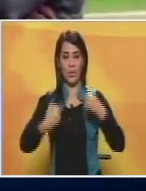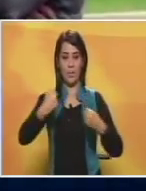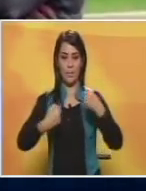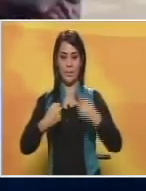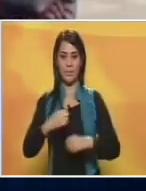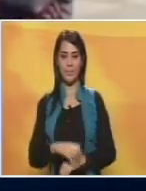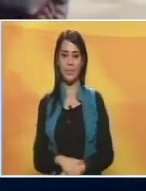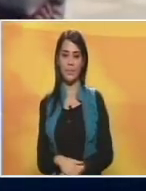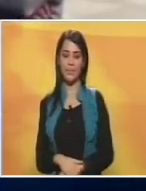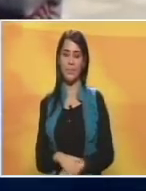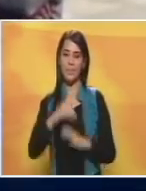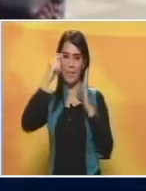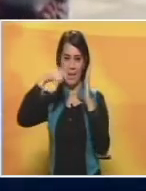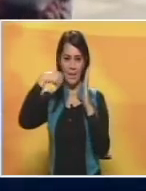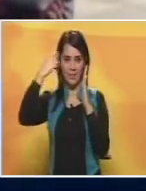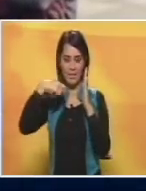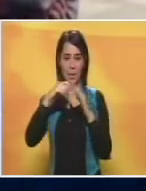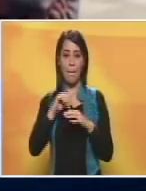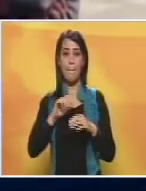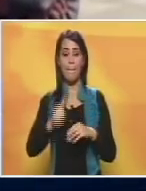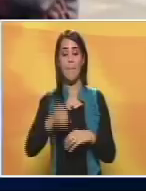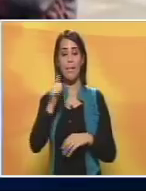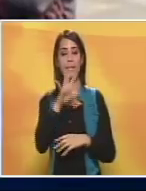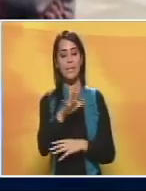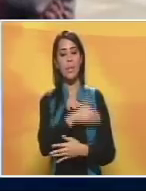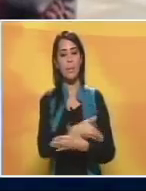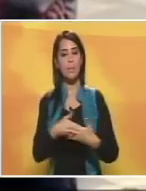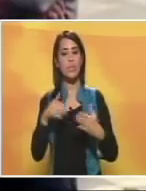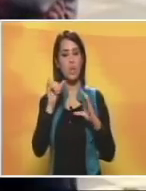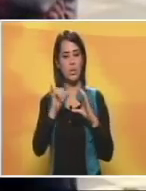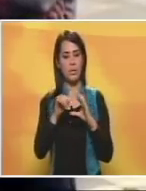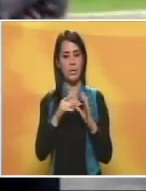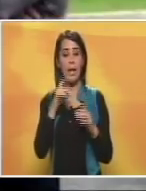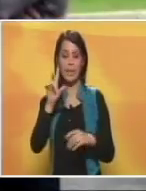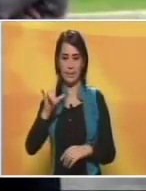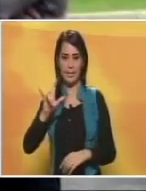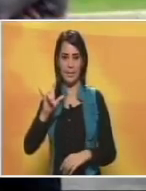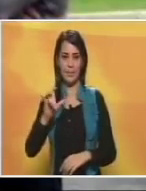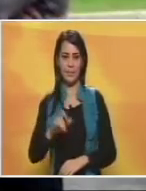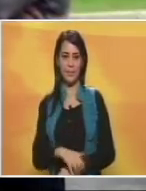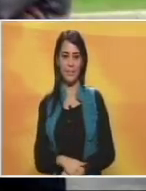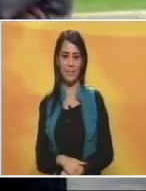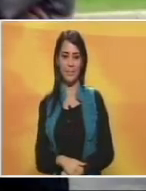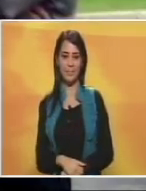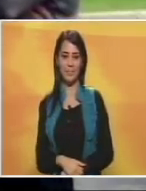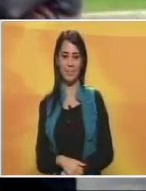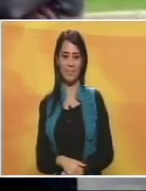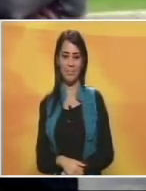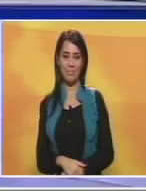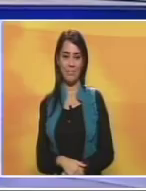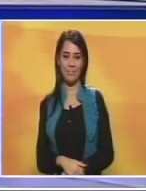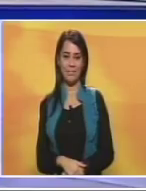camioneta. El video ya tuvo más de 5 millones de reproducciones en Instagram.